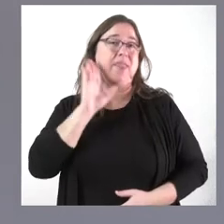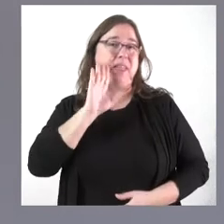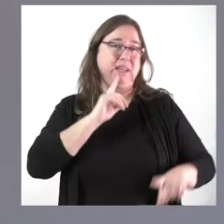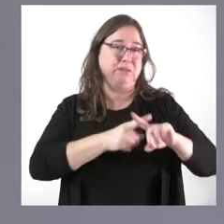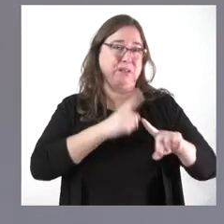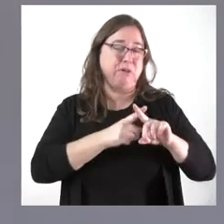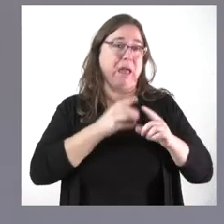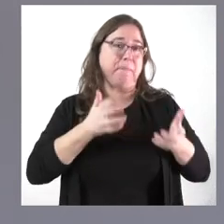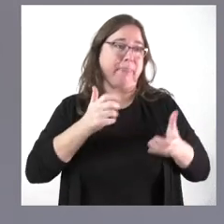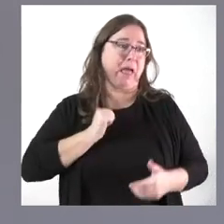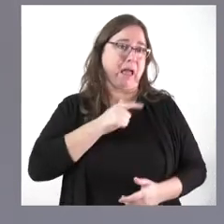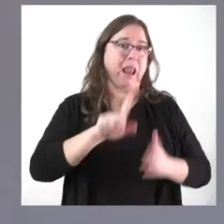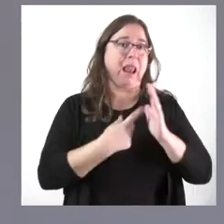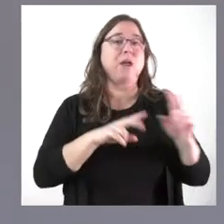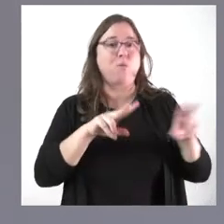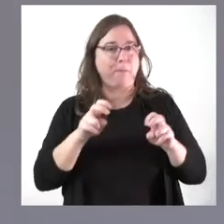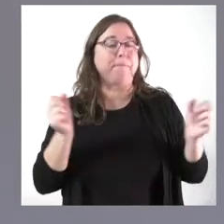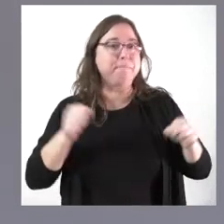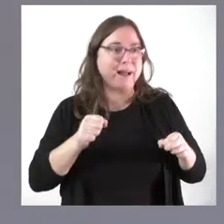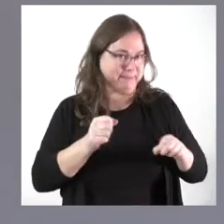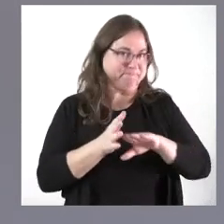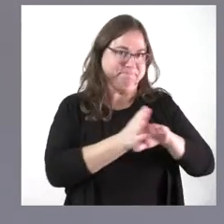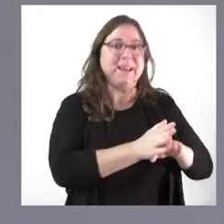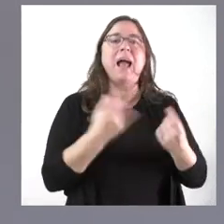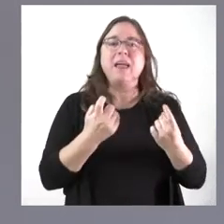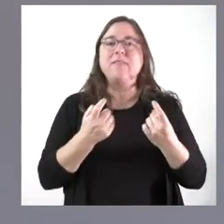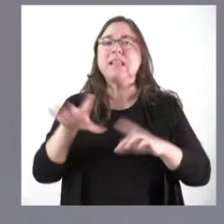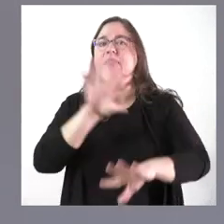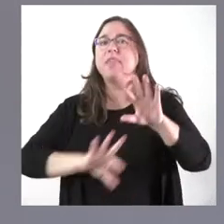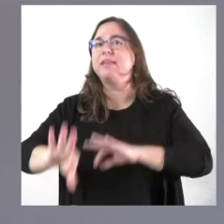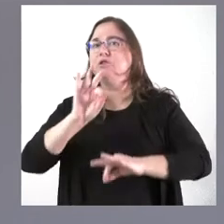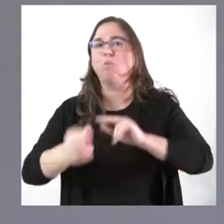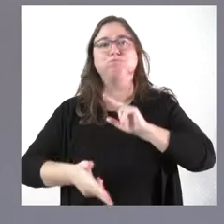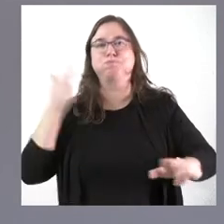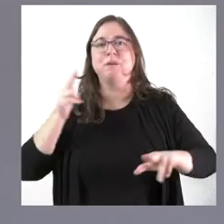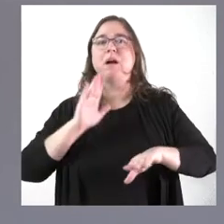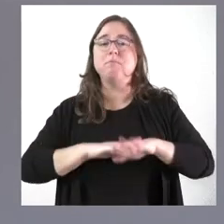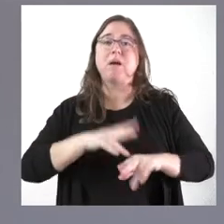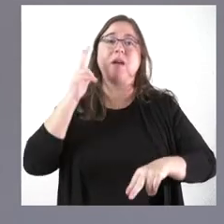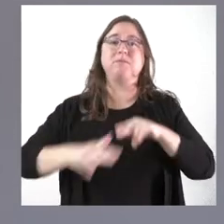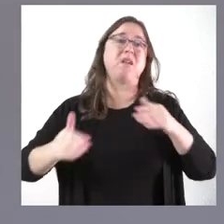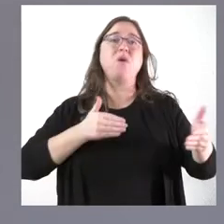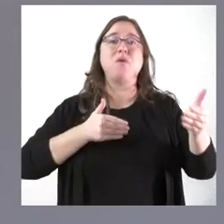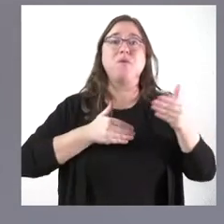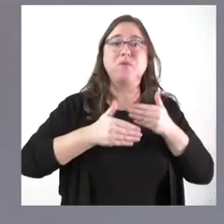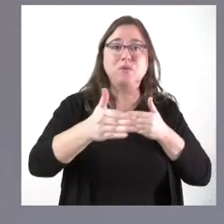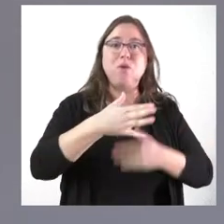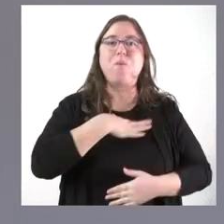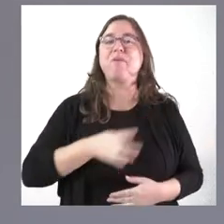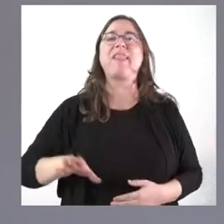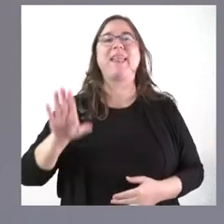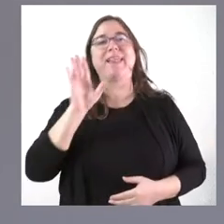O sea no va legislación Sería bueno que se tomara una decisión lo más pronto posible para evitar de que de Cara a futuro los posibles delitos